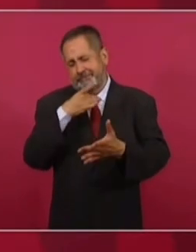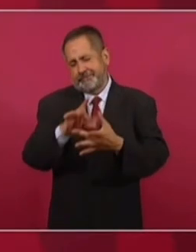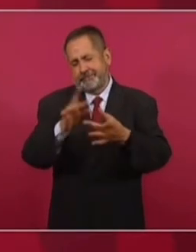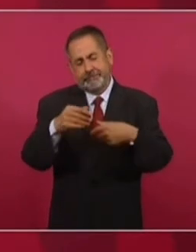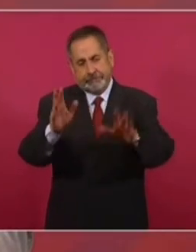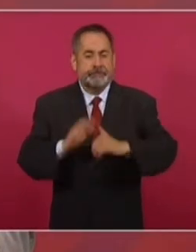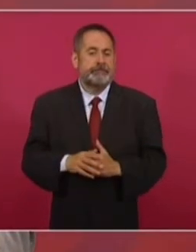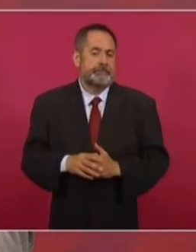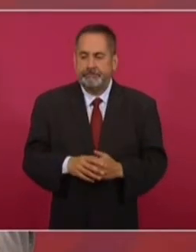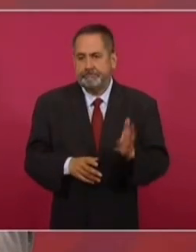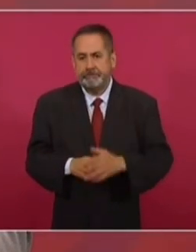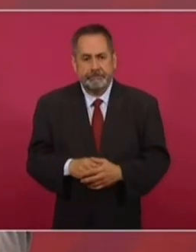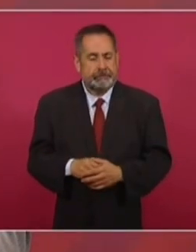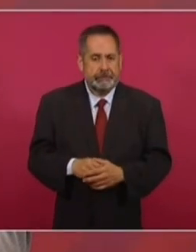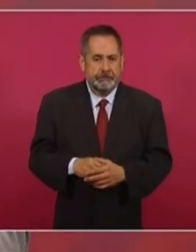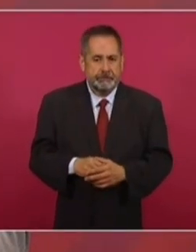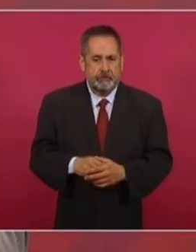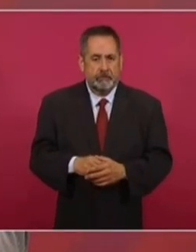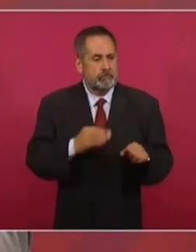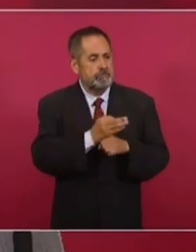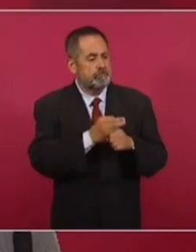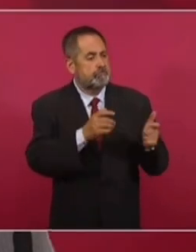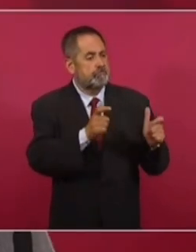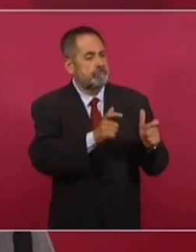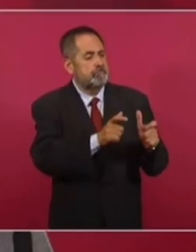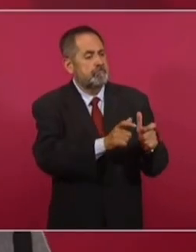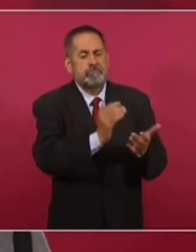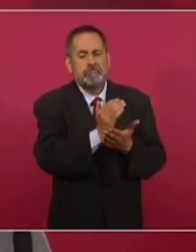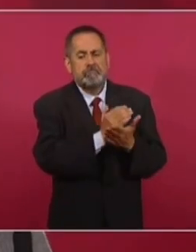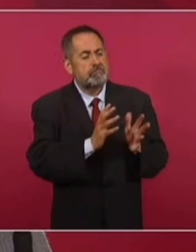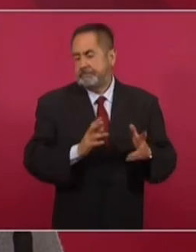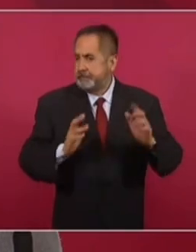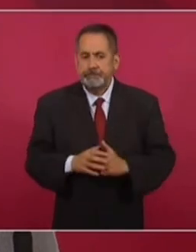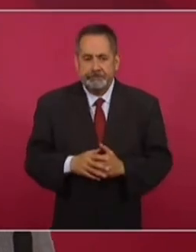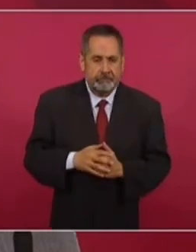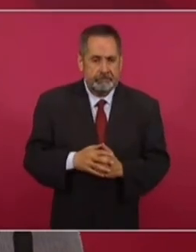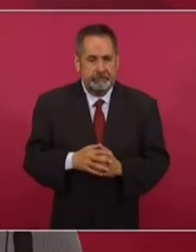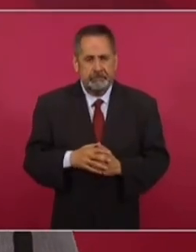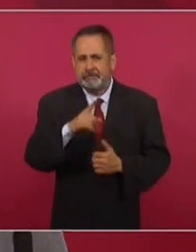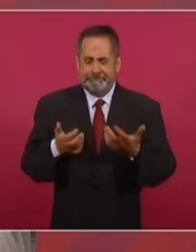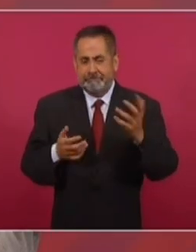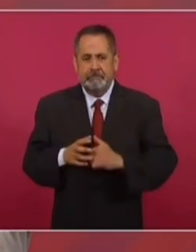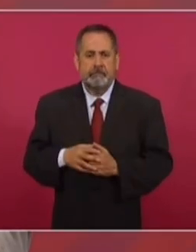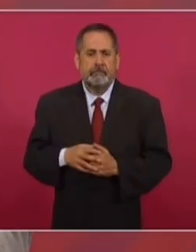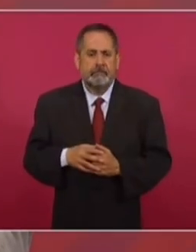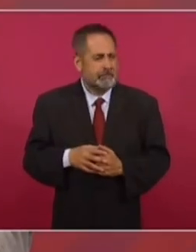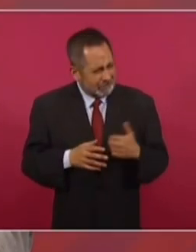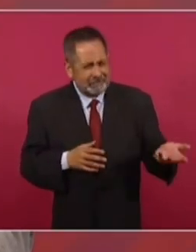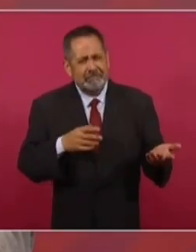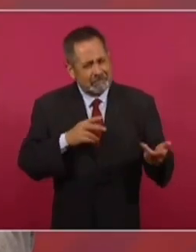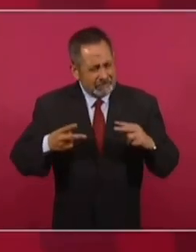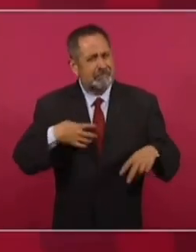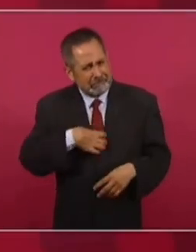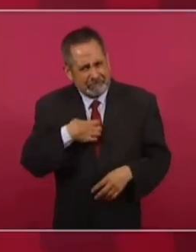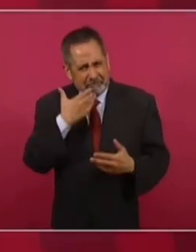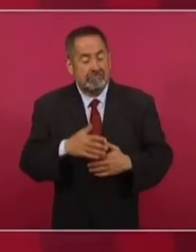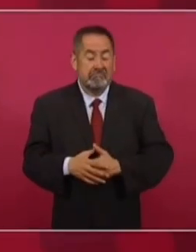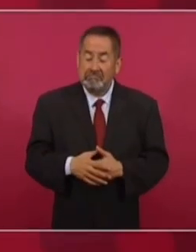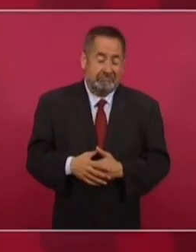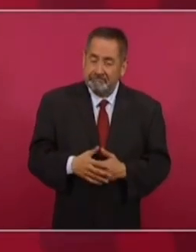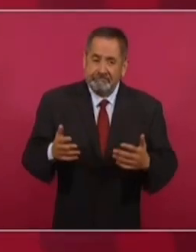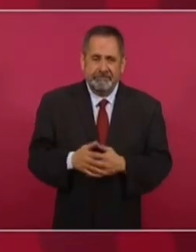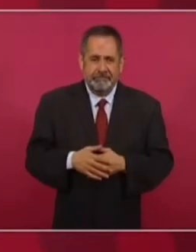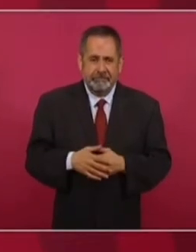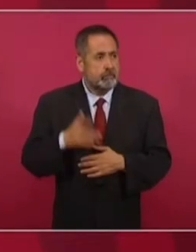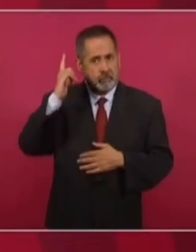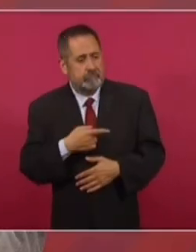mandamientos. Afortunadamente, se están quedando aislados, solos y con coraje. Deben estar contentos.